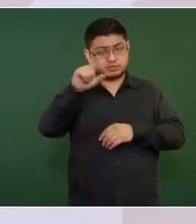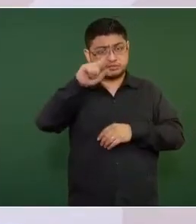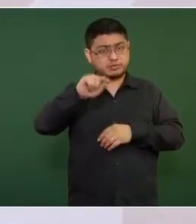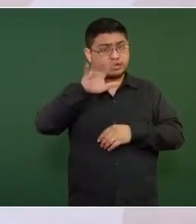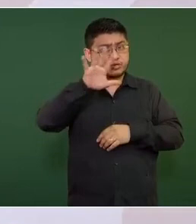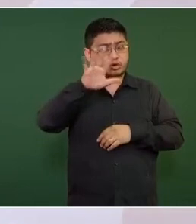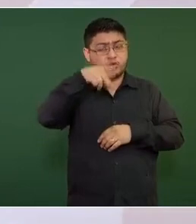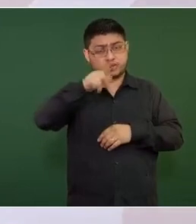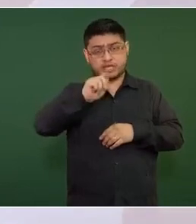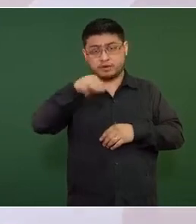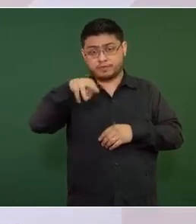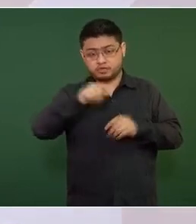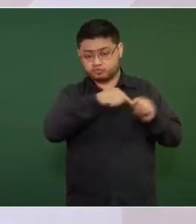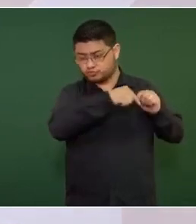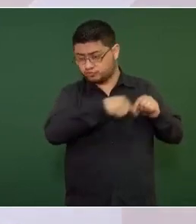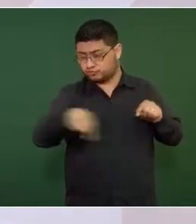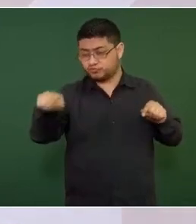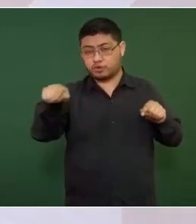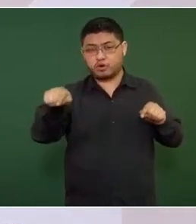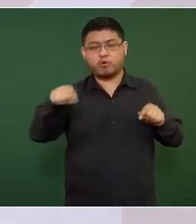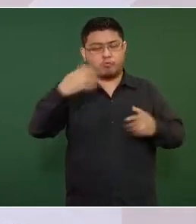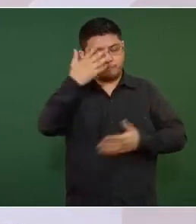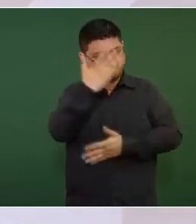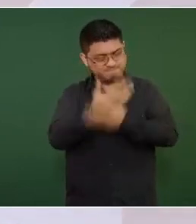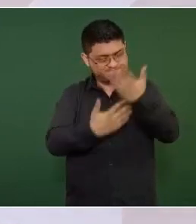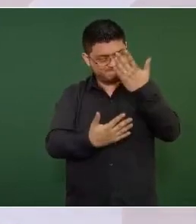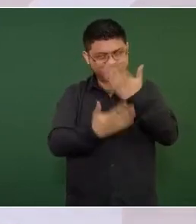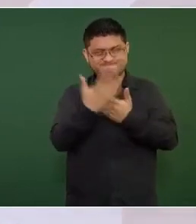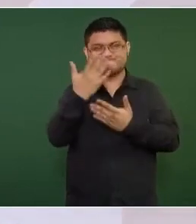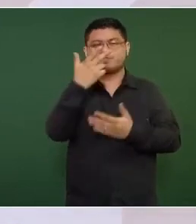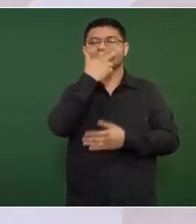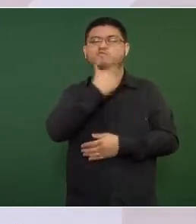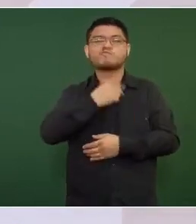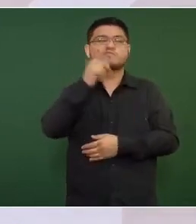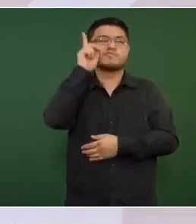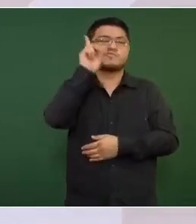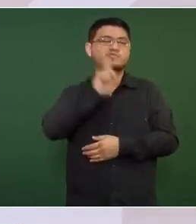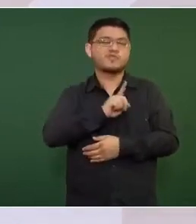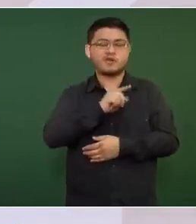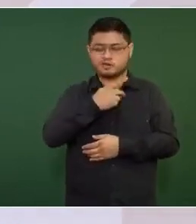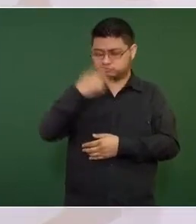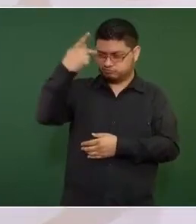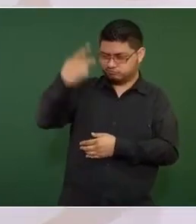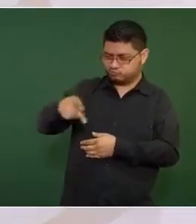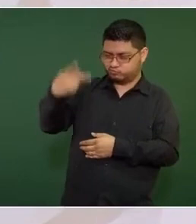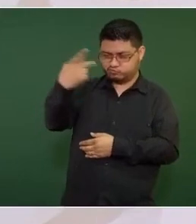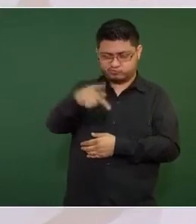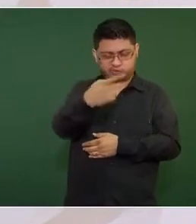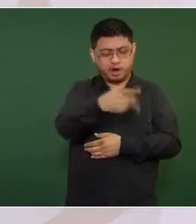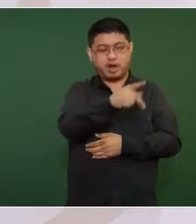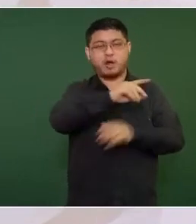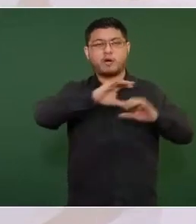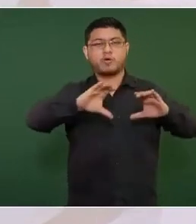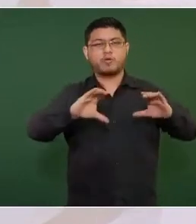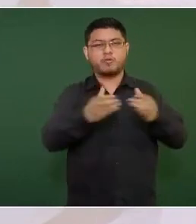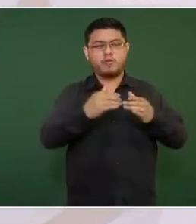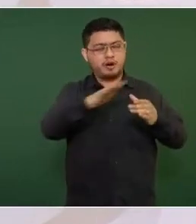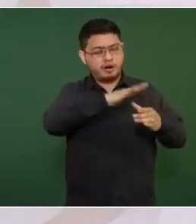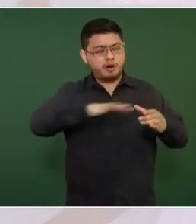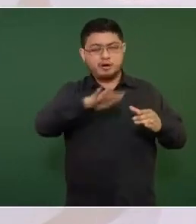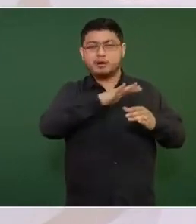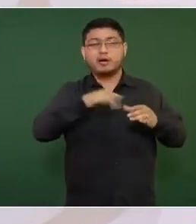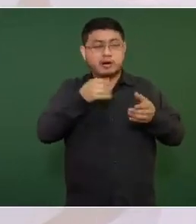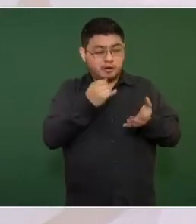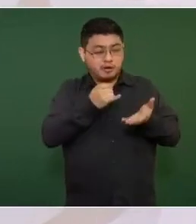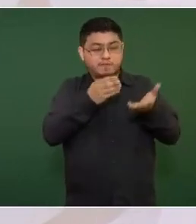4.175 kilómetros, construidos con las manos de mujeres y hombres de las comunidades y de los